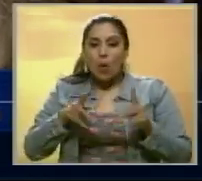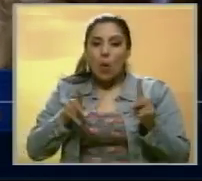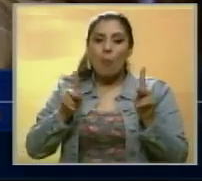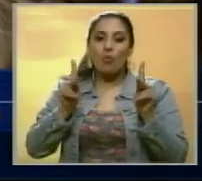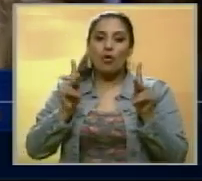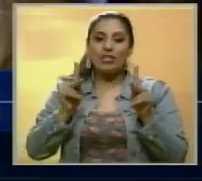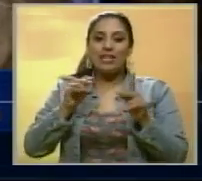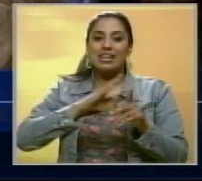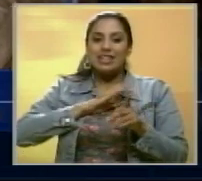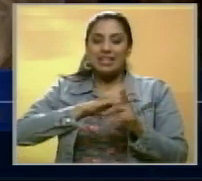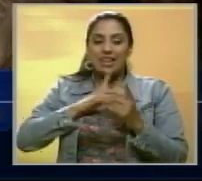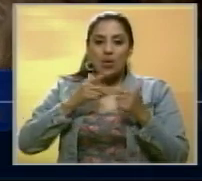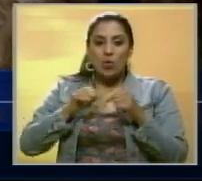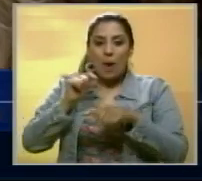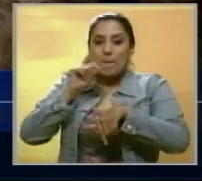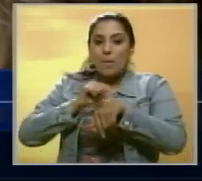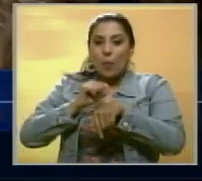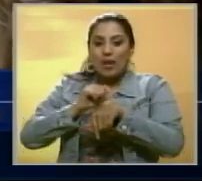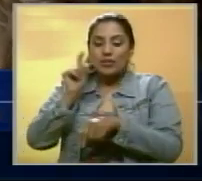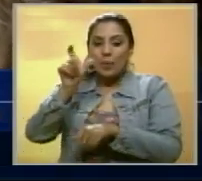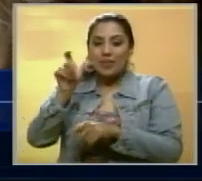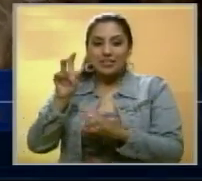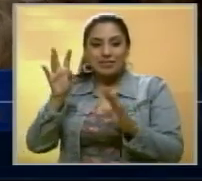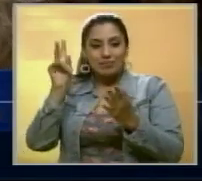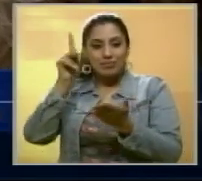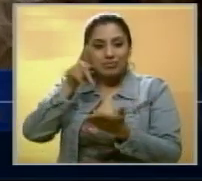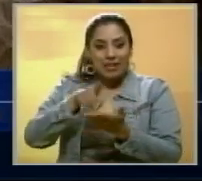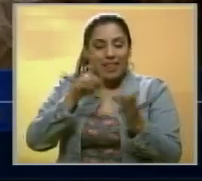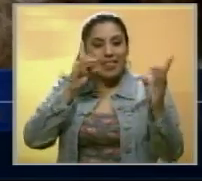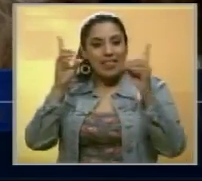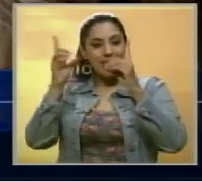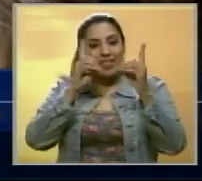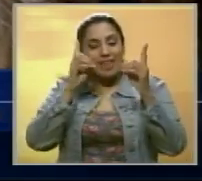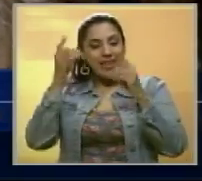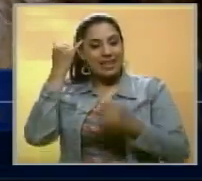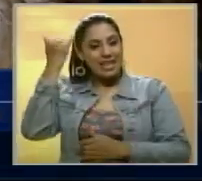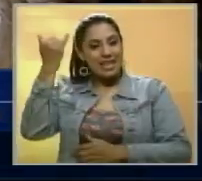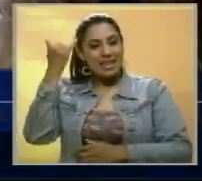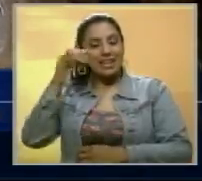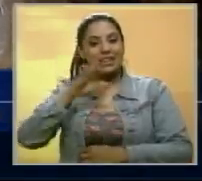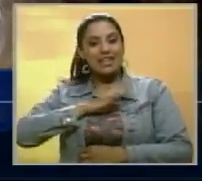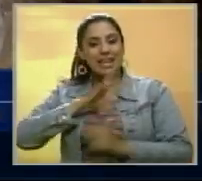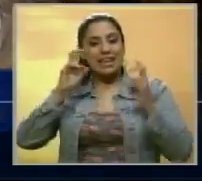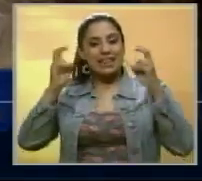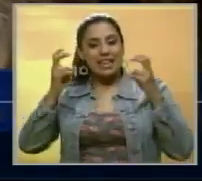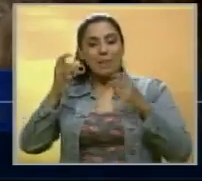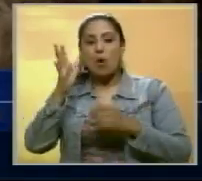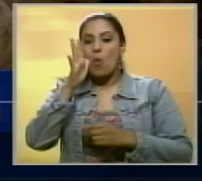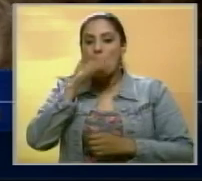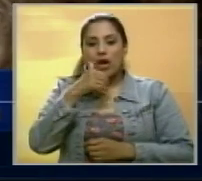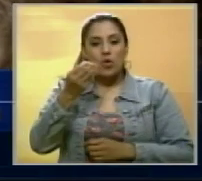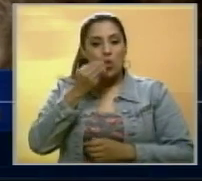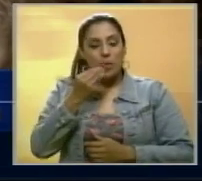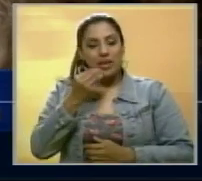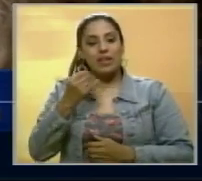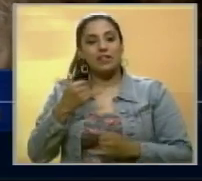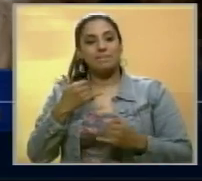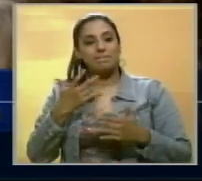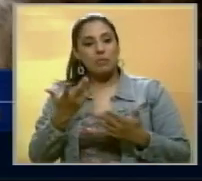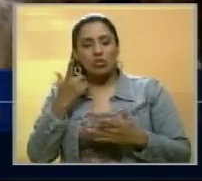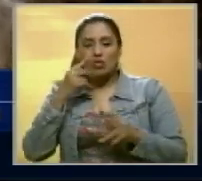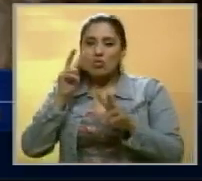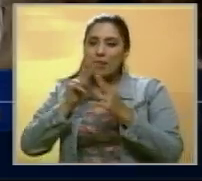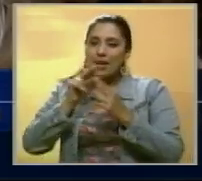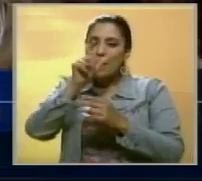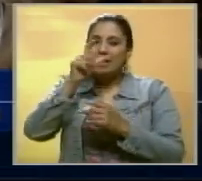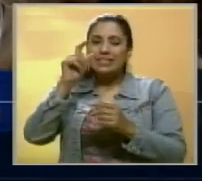oportuno estar en el momento que ellos estaban realizando su debate de ideas y tomaron como tema la escasez. Y cuando tú